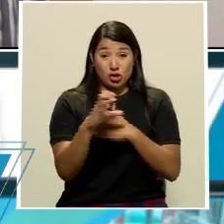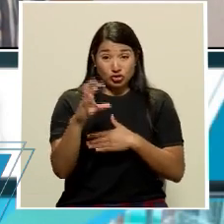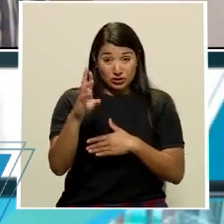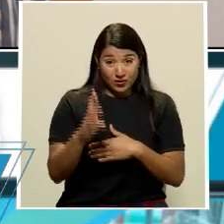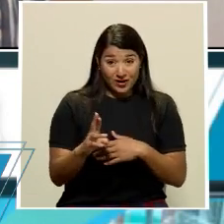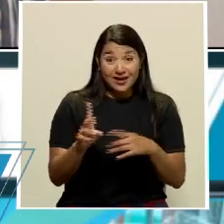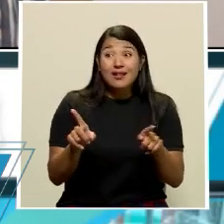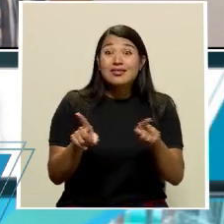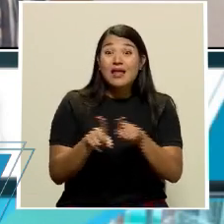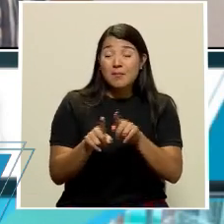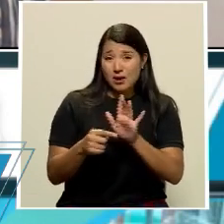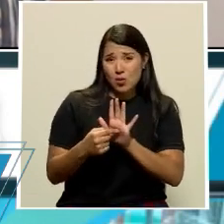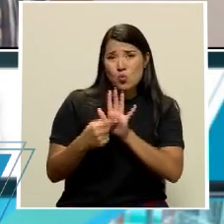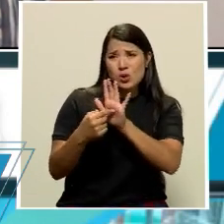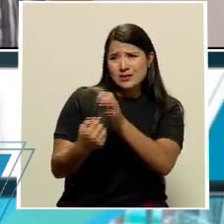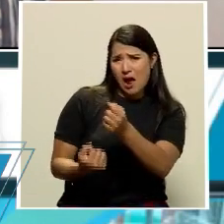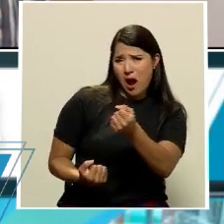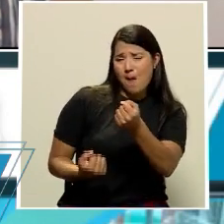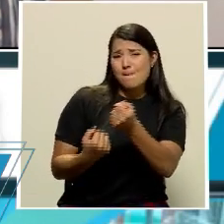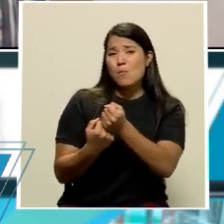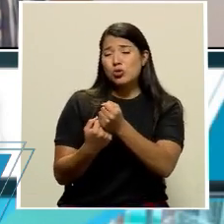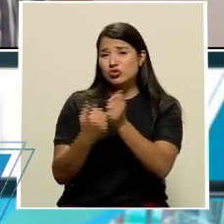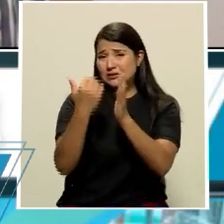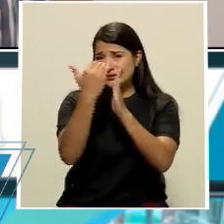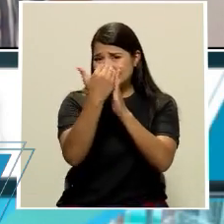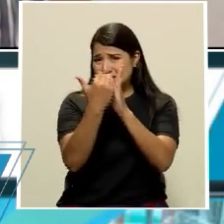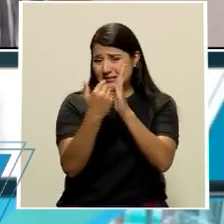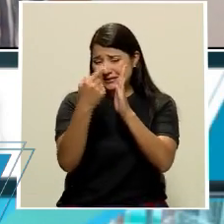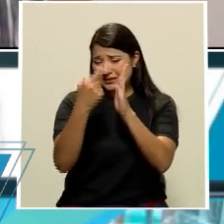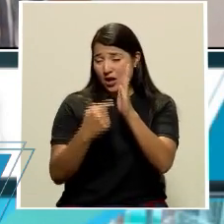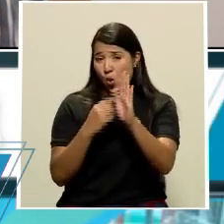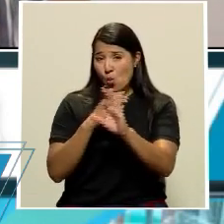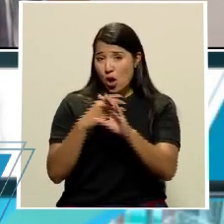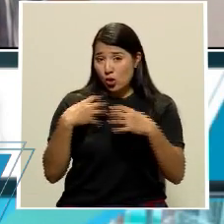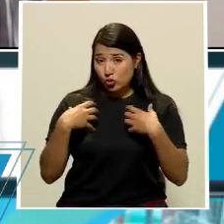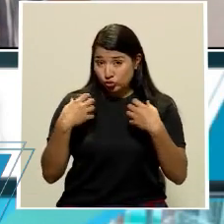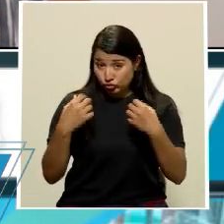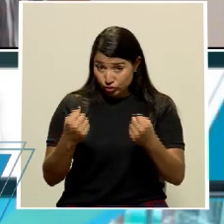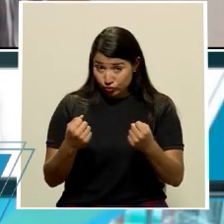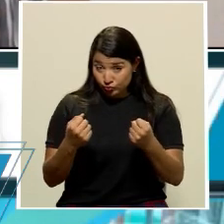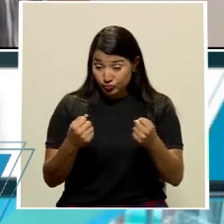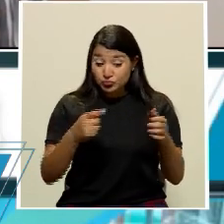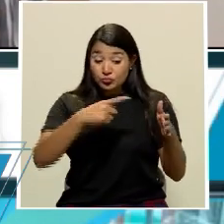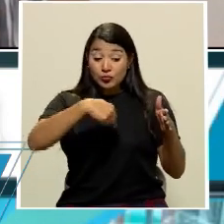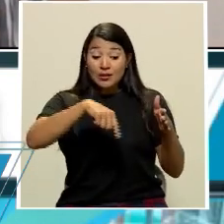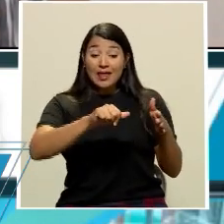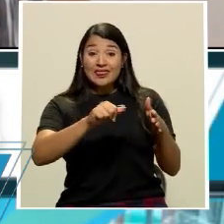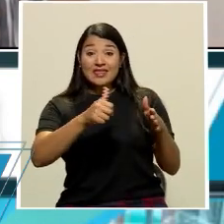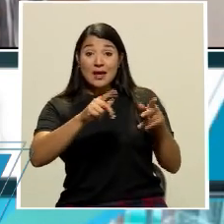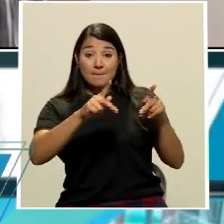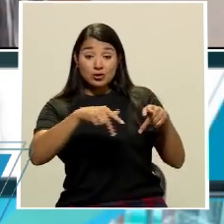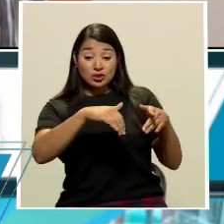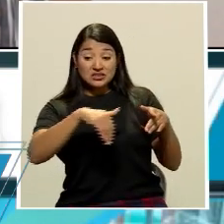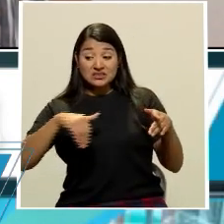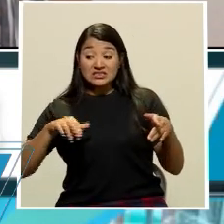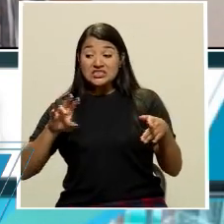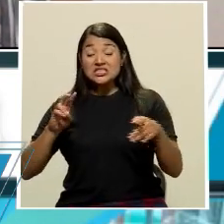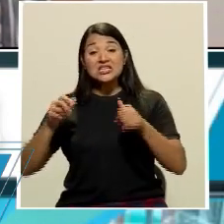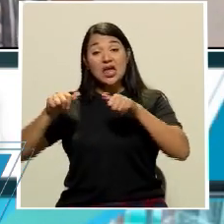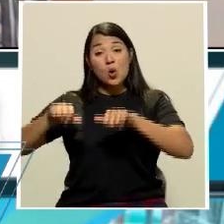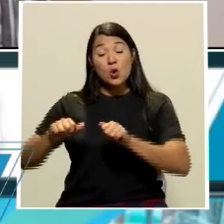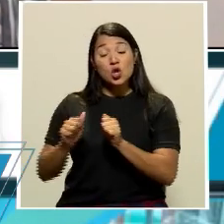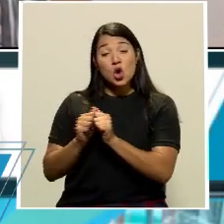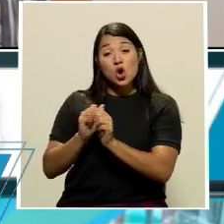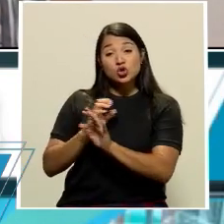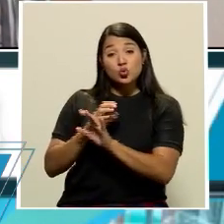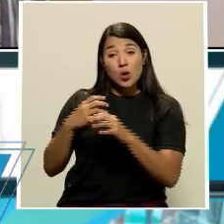muestra que hay un fuerte apoyo a las medidas sanitarias. 7 de cada 10 personas apoyan las medidas sanitarias